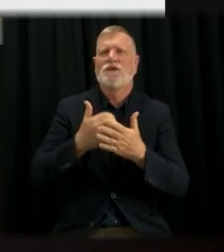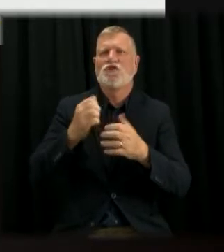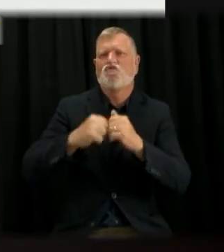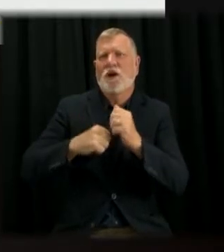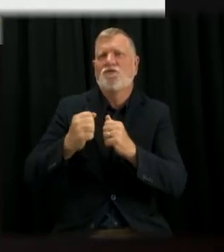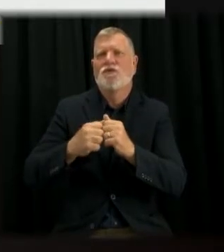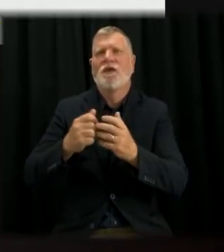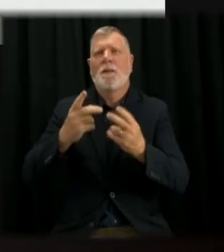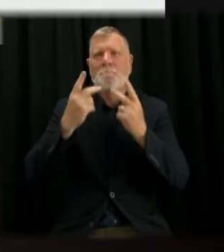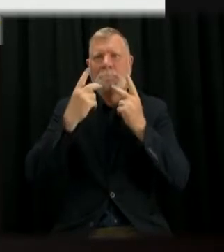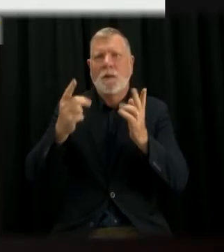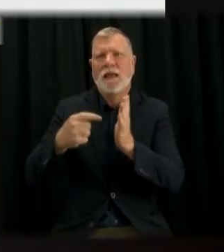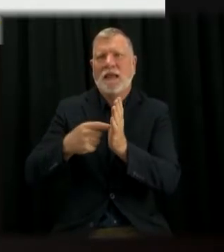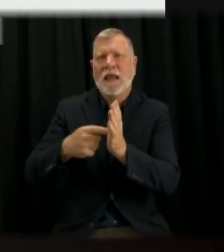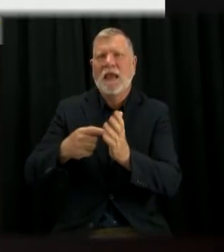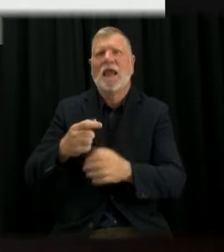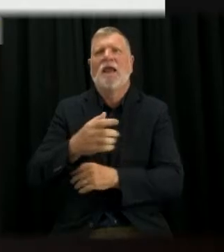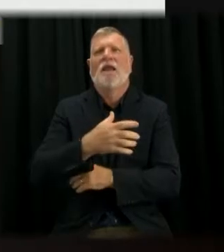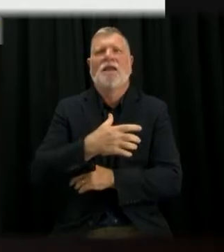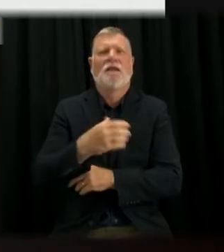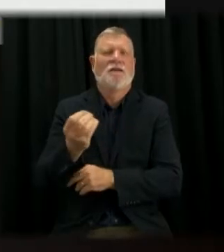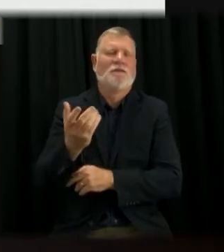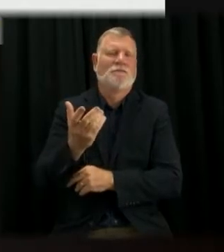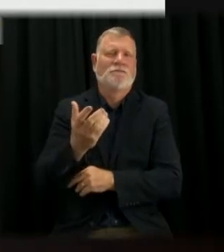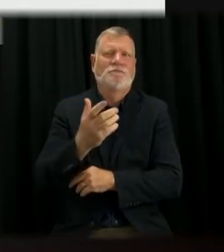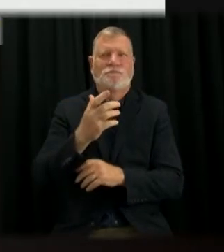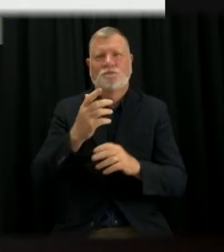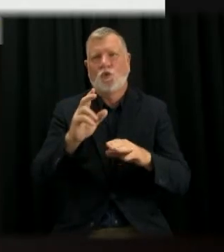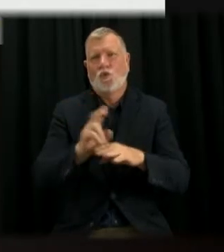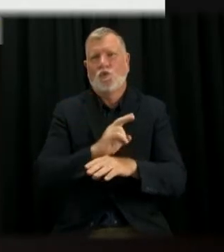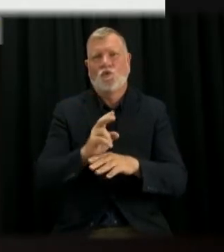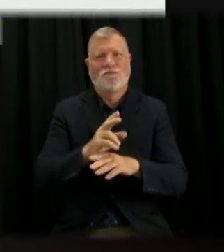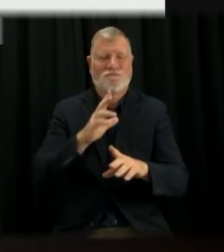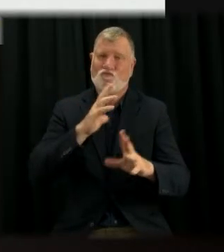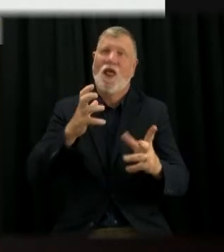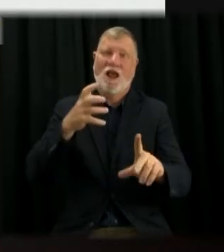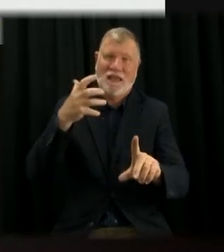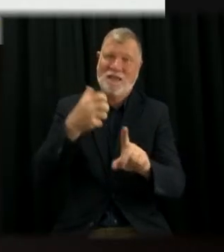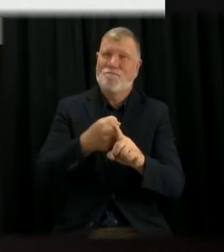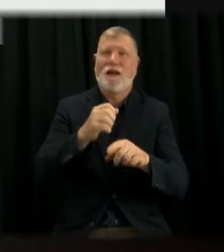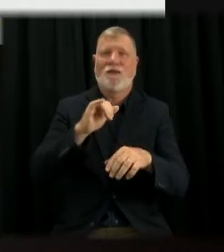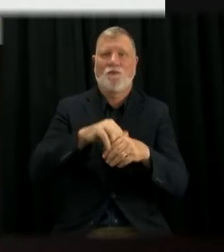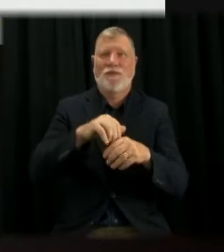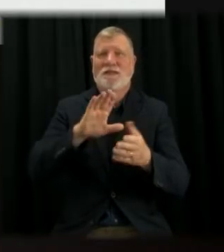reestructuración de la deuda pública, entre otras cosas, tiene un gran impacto